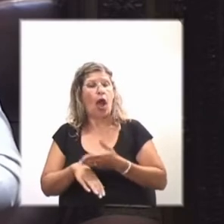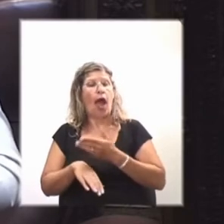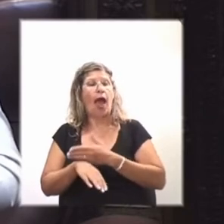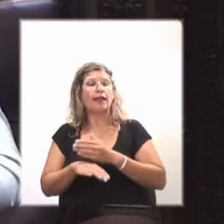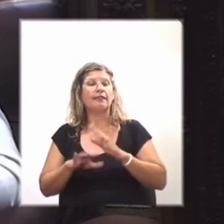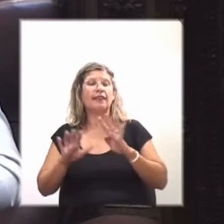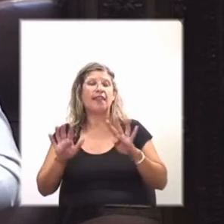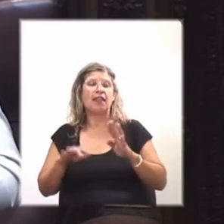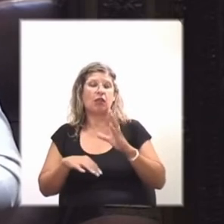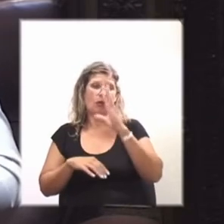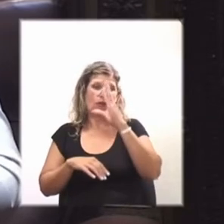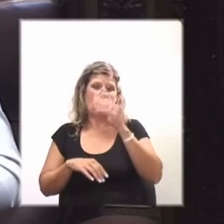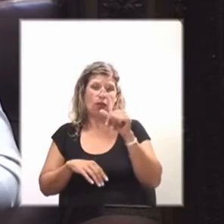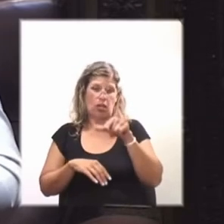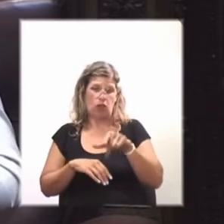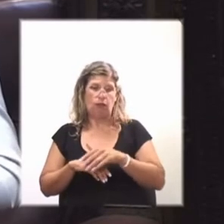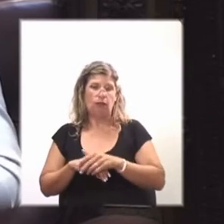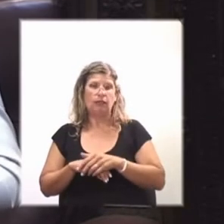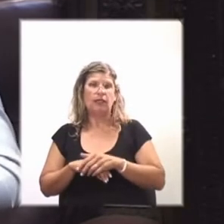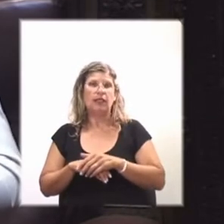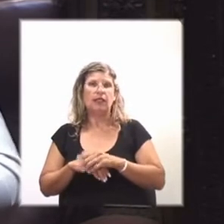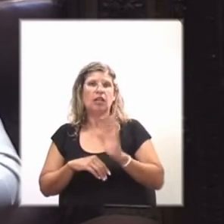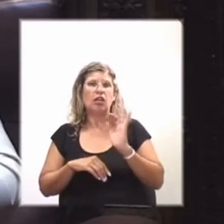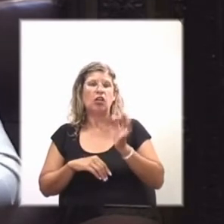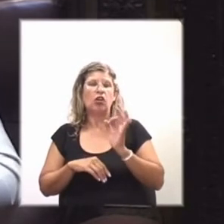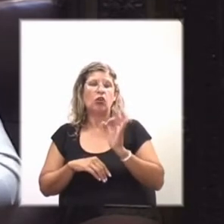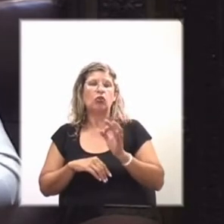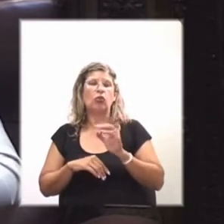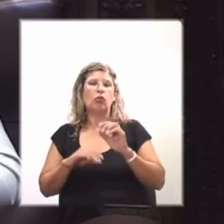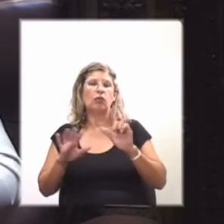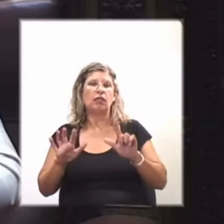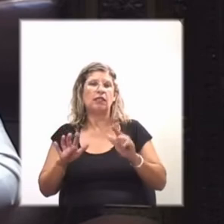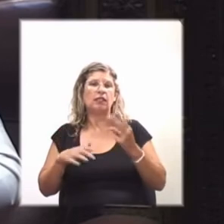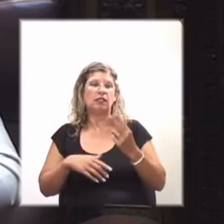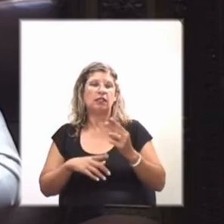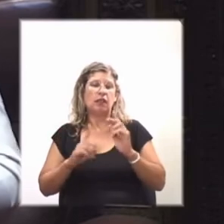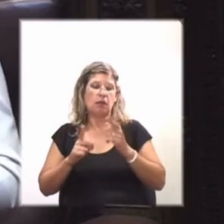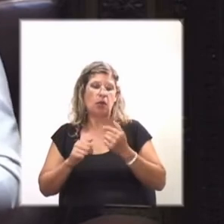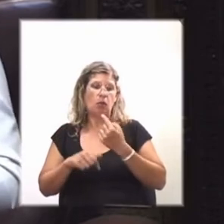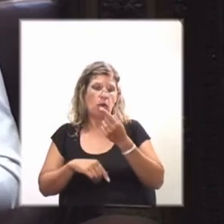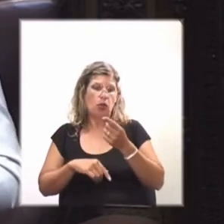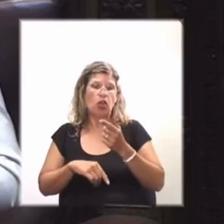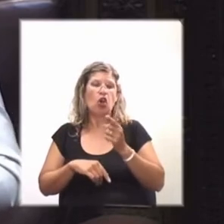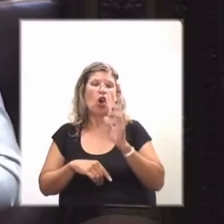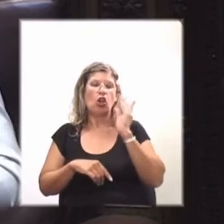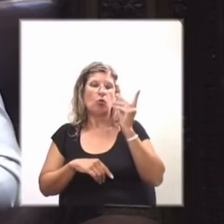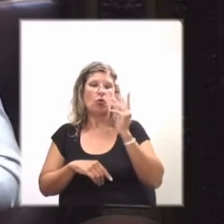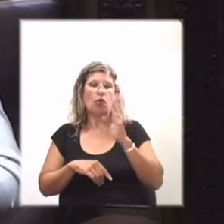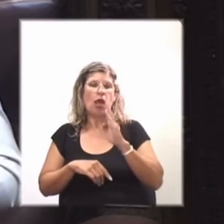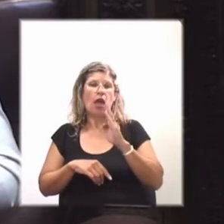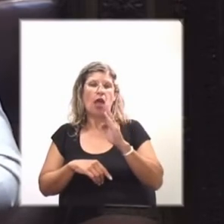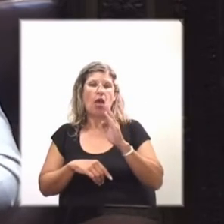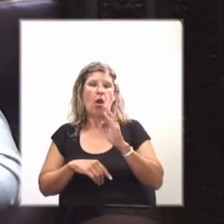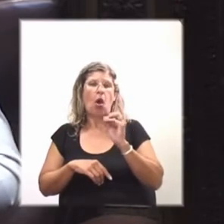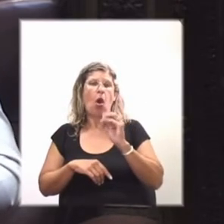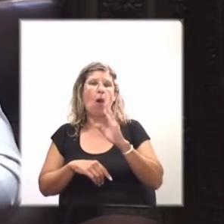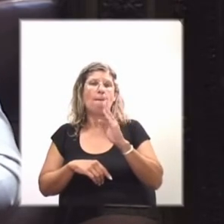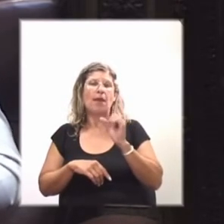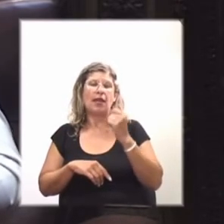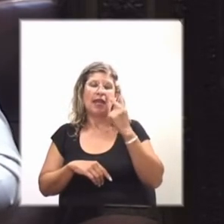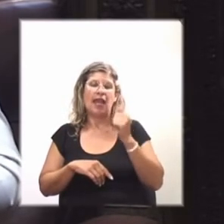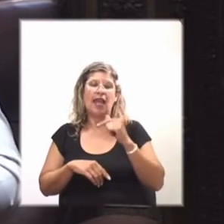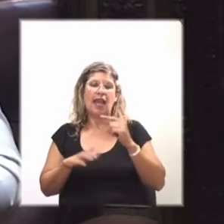del 72 también, como bien lo mencionaba el diputado Pasquet, el líder de la lista 15, Jorge